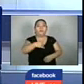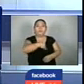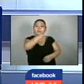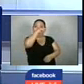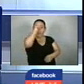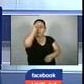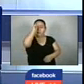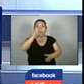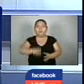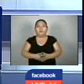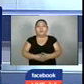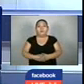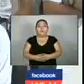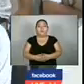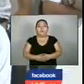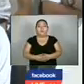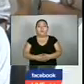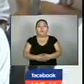de Trabajo.